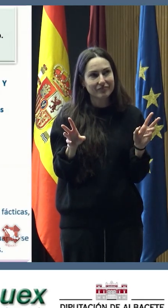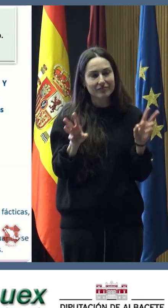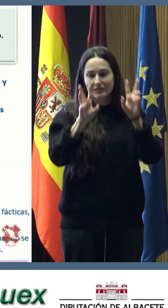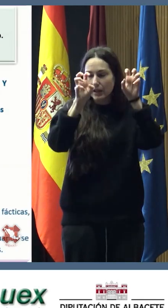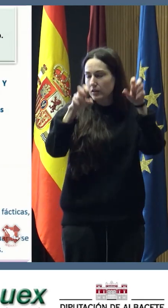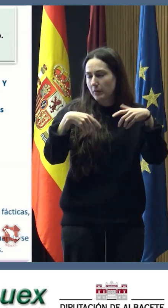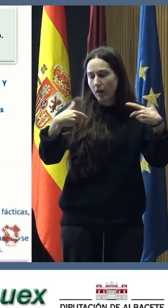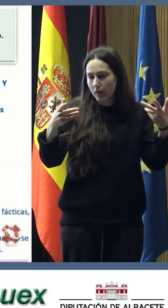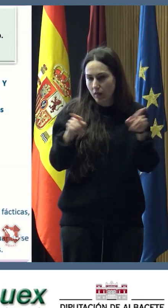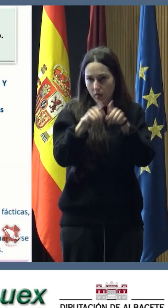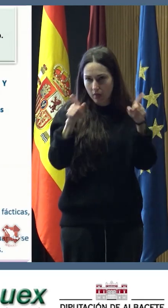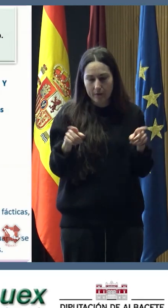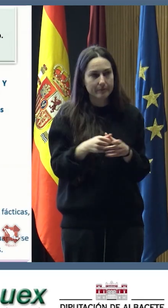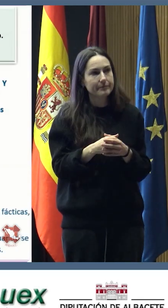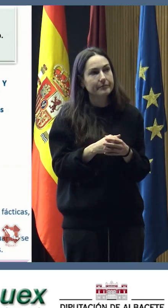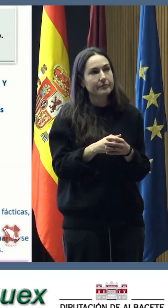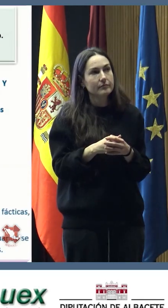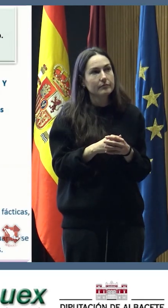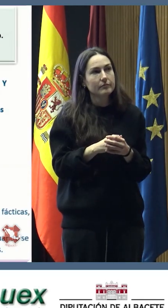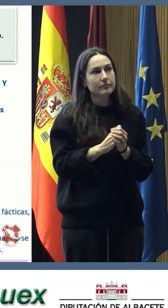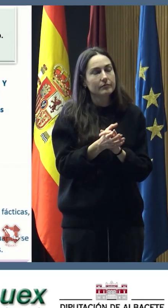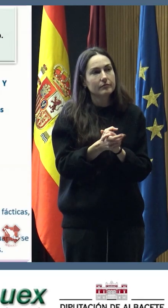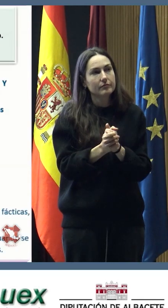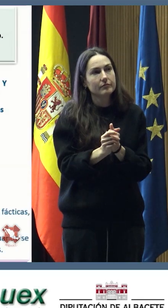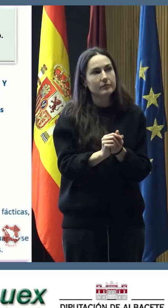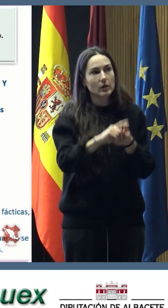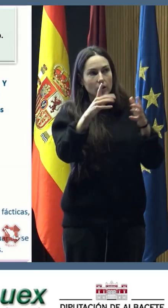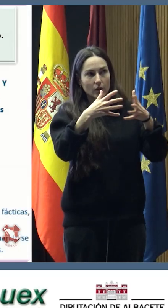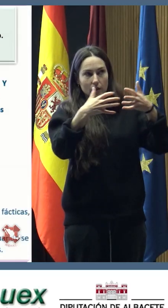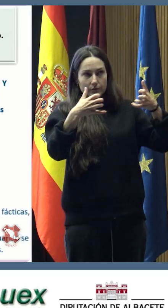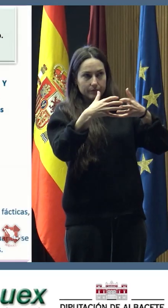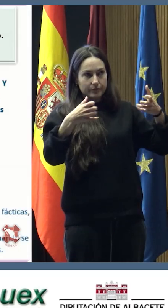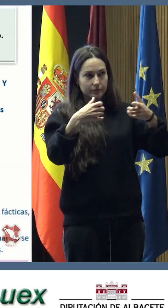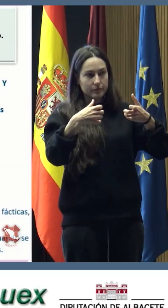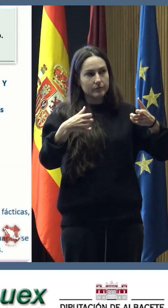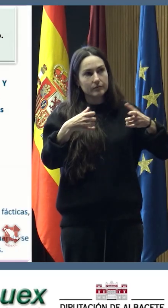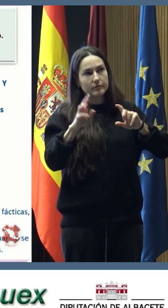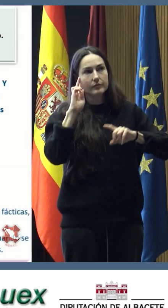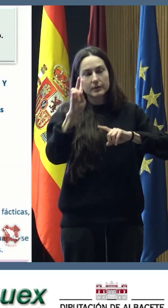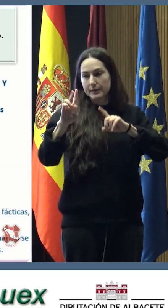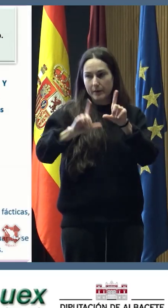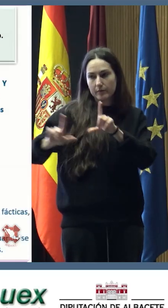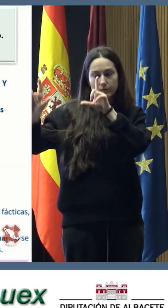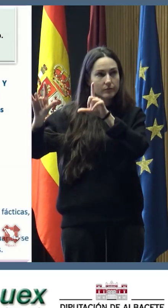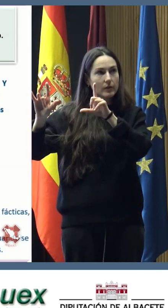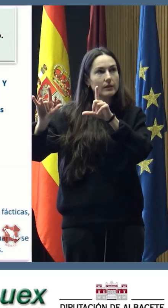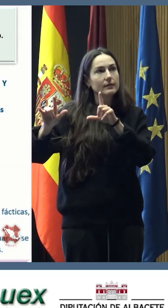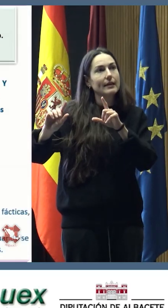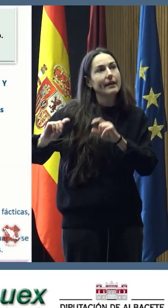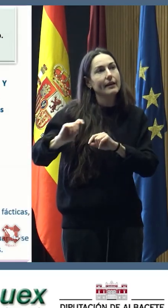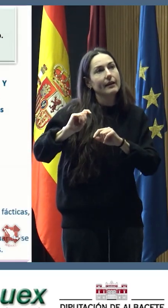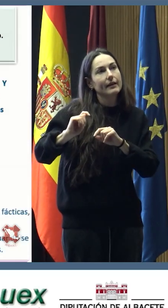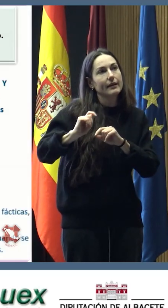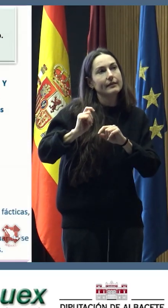cosa, ¿no? Hay un montón de repertorios, como me indica en la diapositiva, léxicos femeninos y